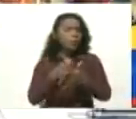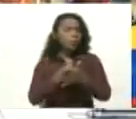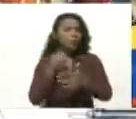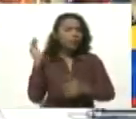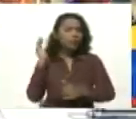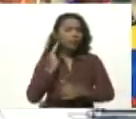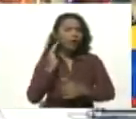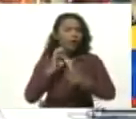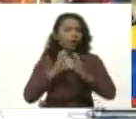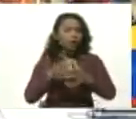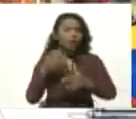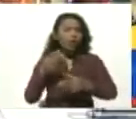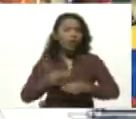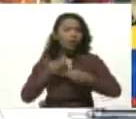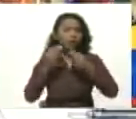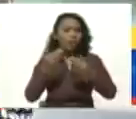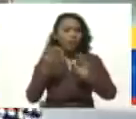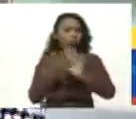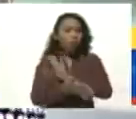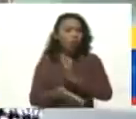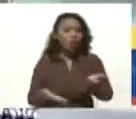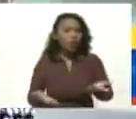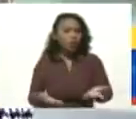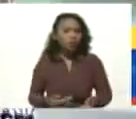regreso a clase que estamos dando?